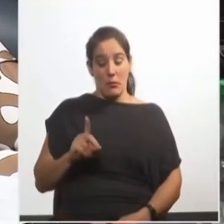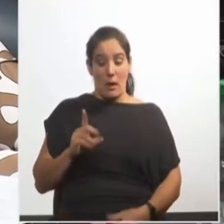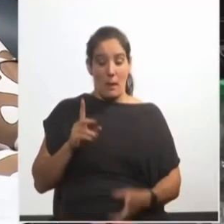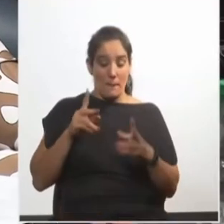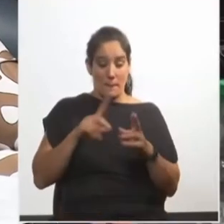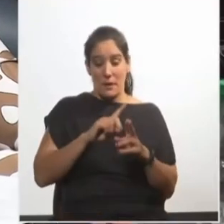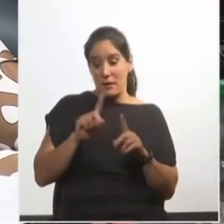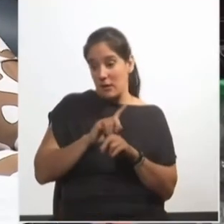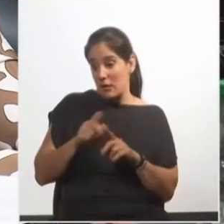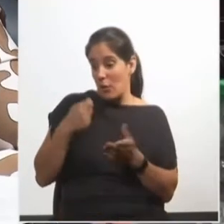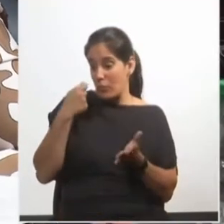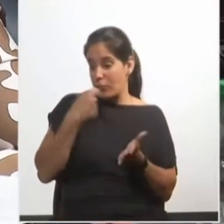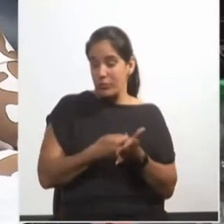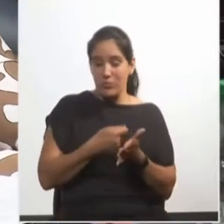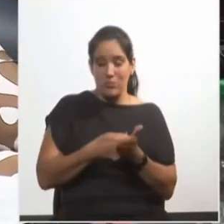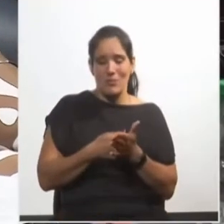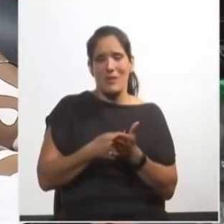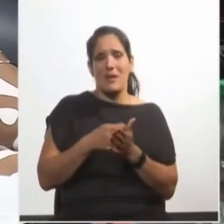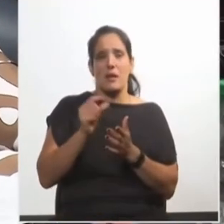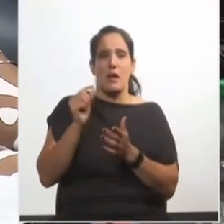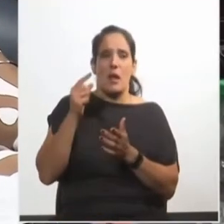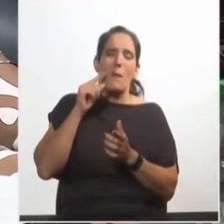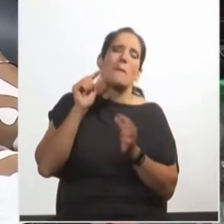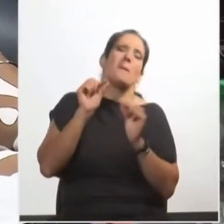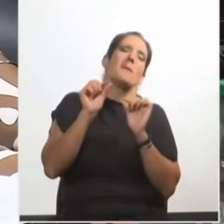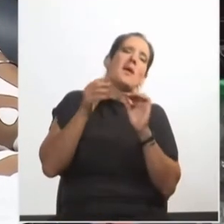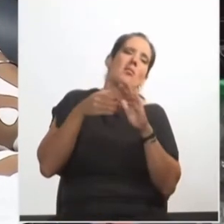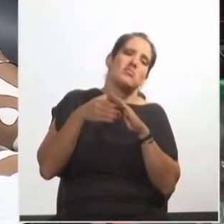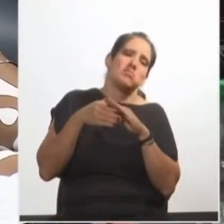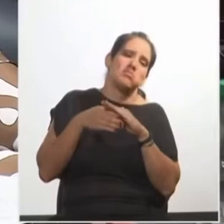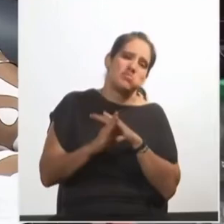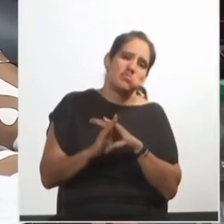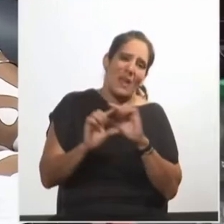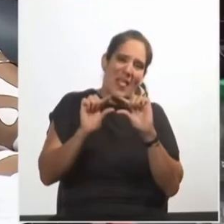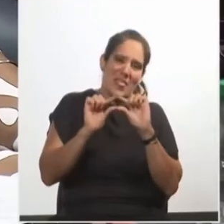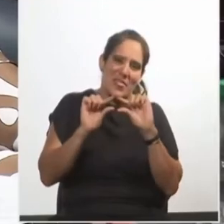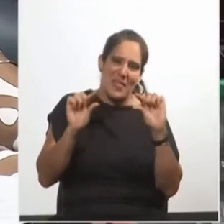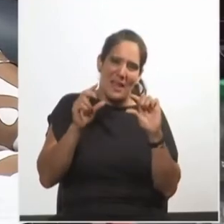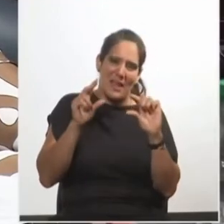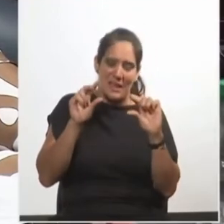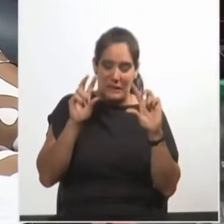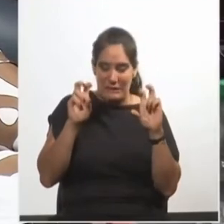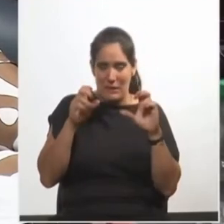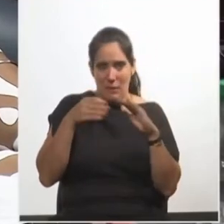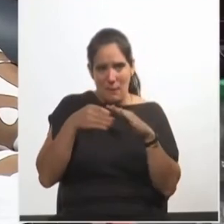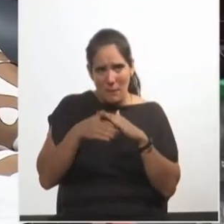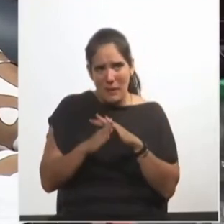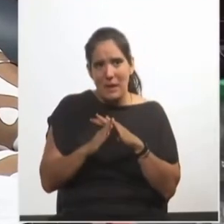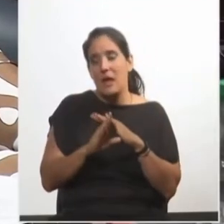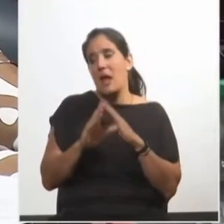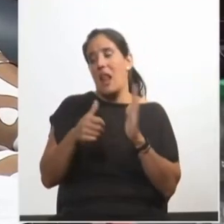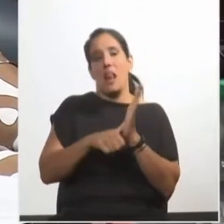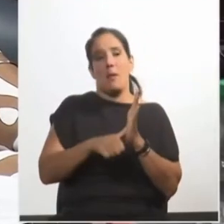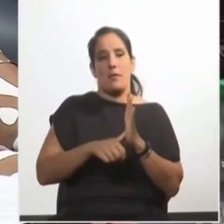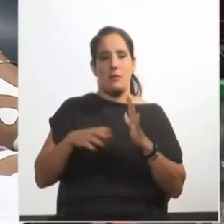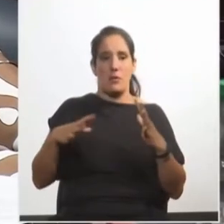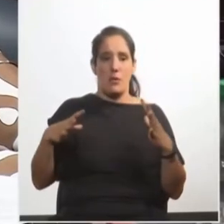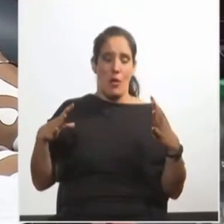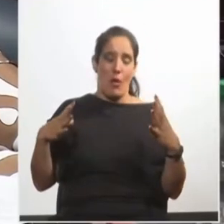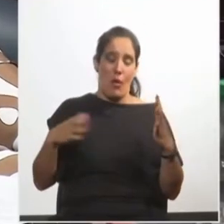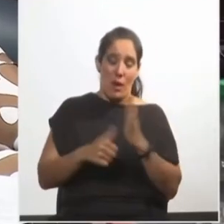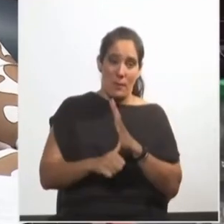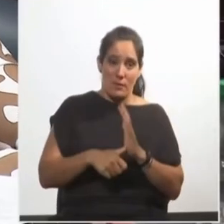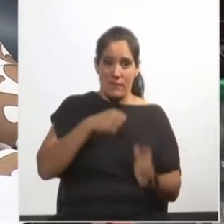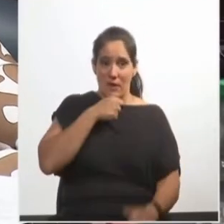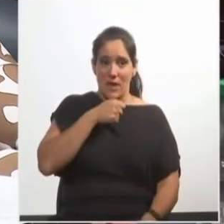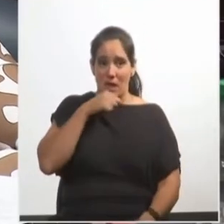contributiva del Pilar Cero apenas introduce leves modificaciones a la pensión a la vejez actual, a la que se